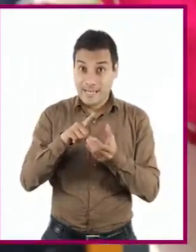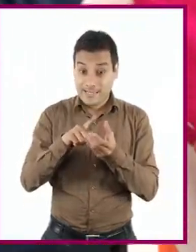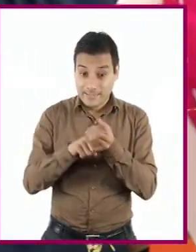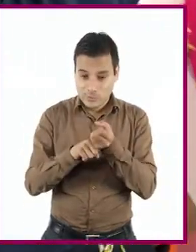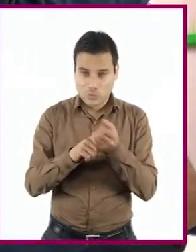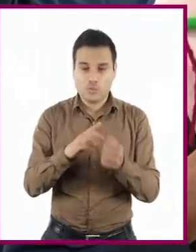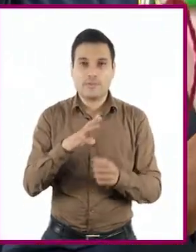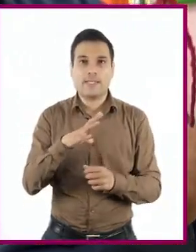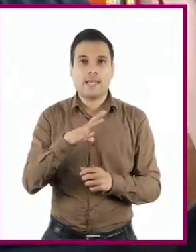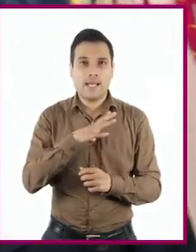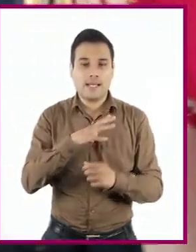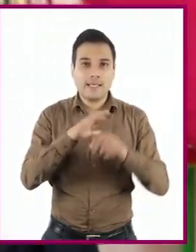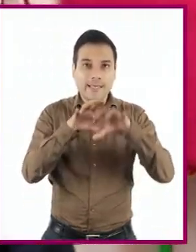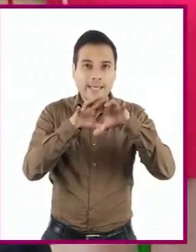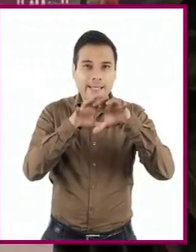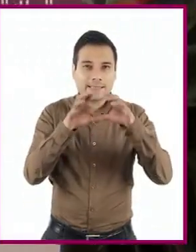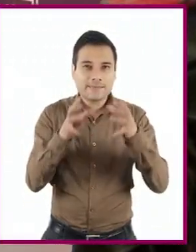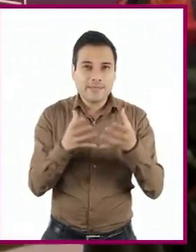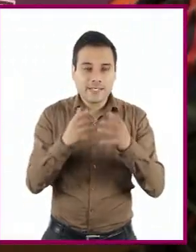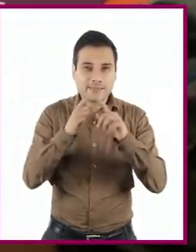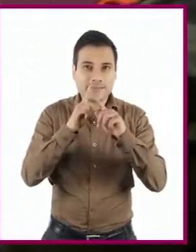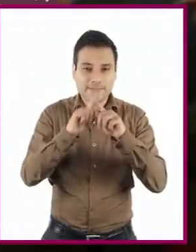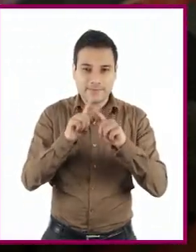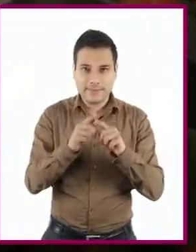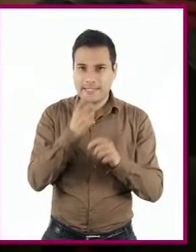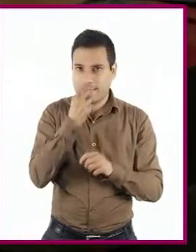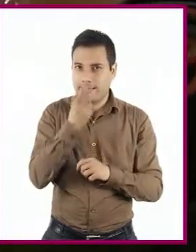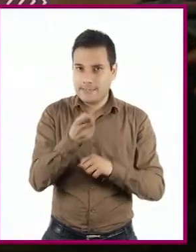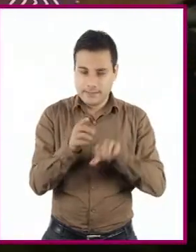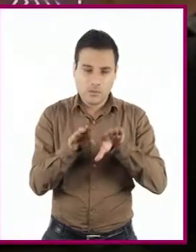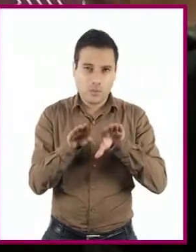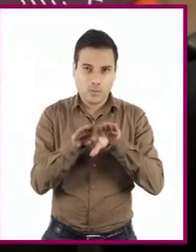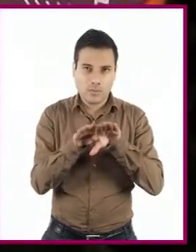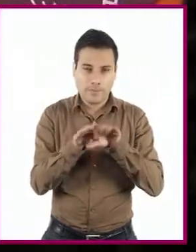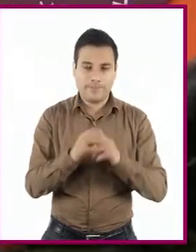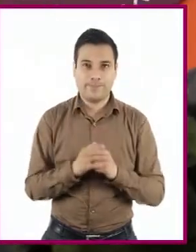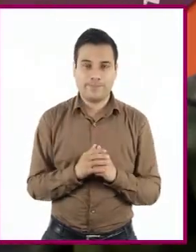están las esferas que te dicen cómo funciona, ¿vale?